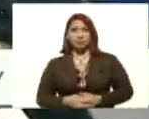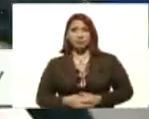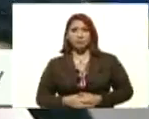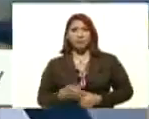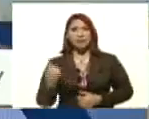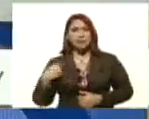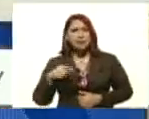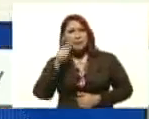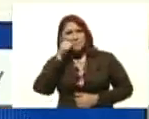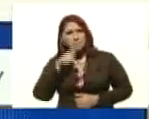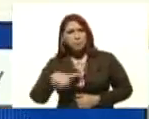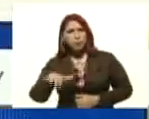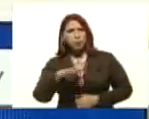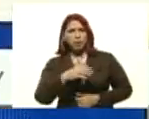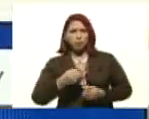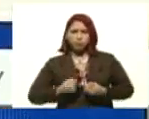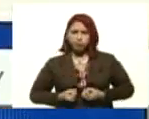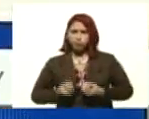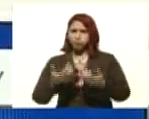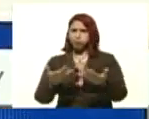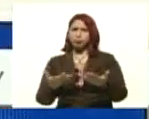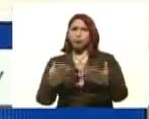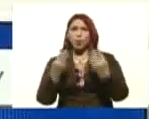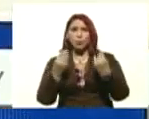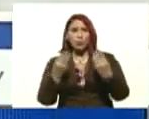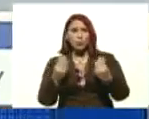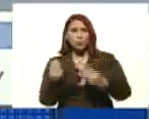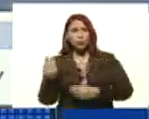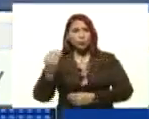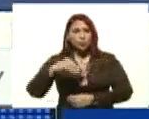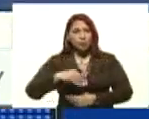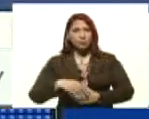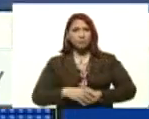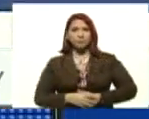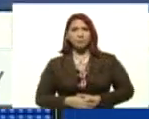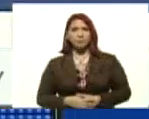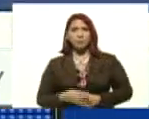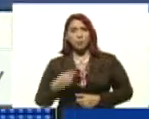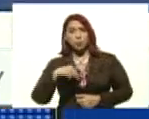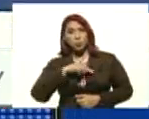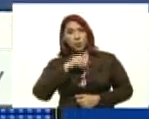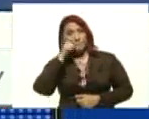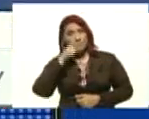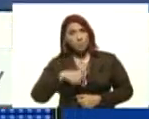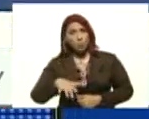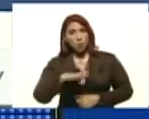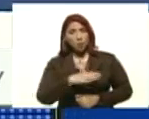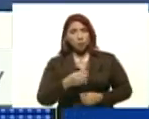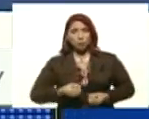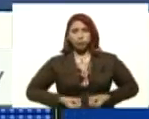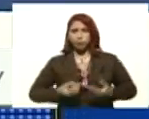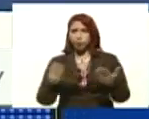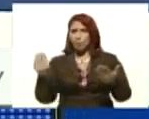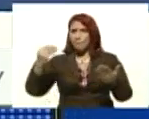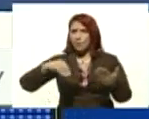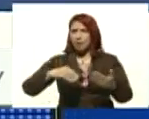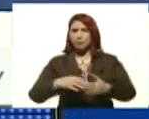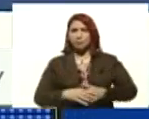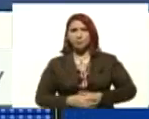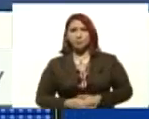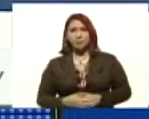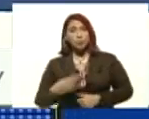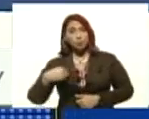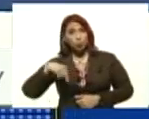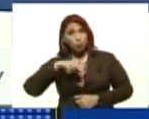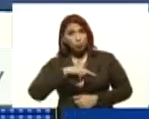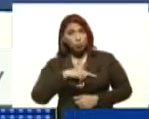tiene un pueblo que se merece mucho más. Nuestro pueblo se merece más. Y